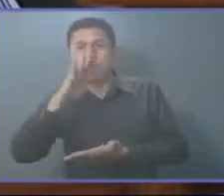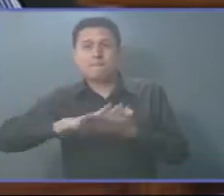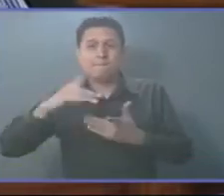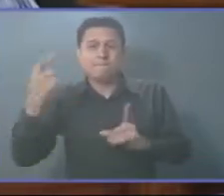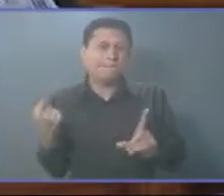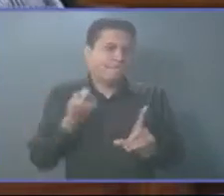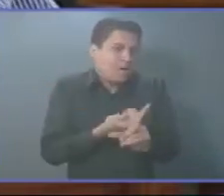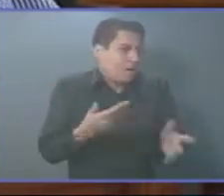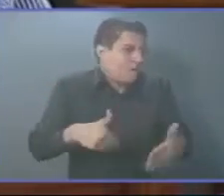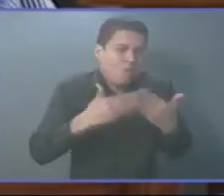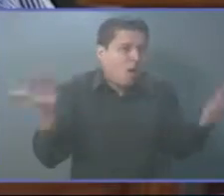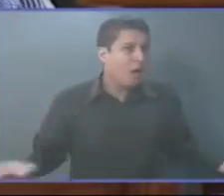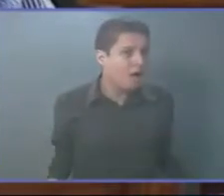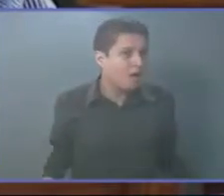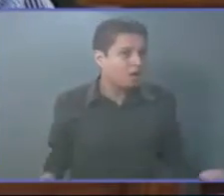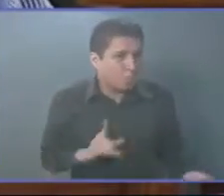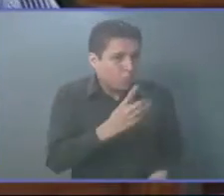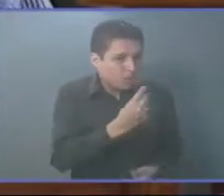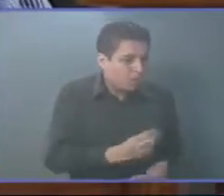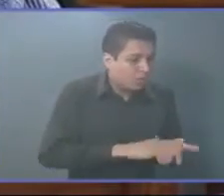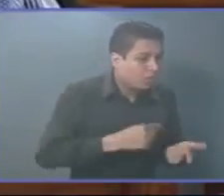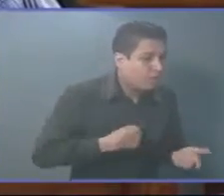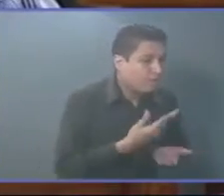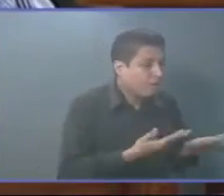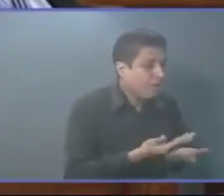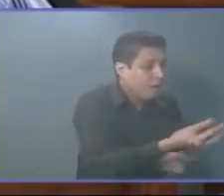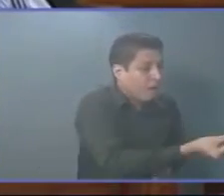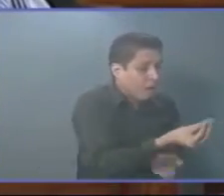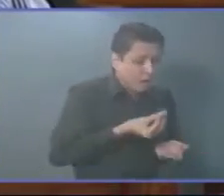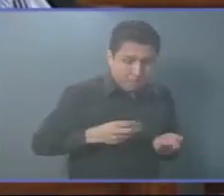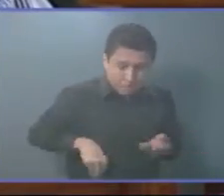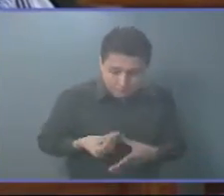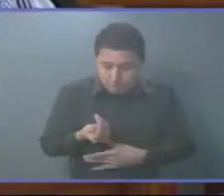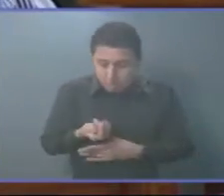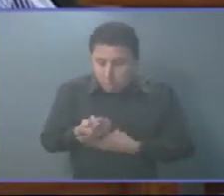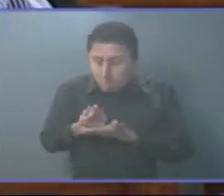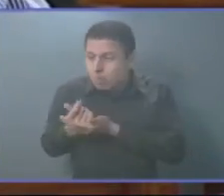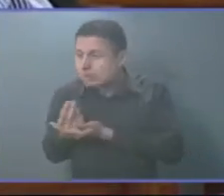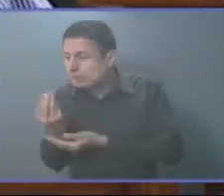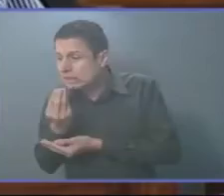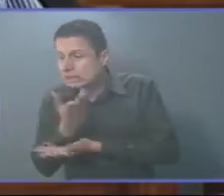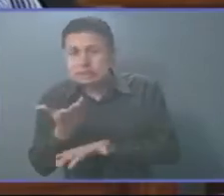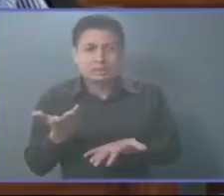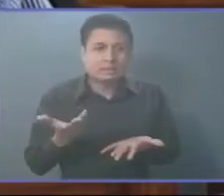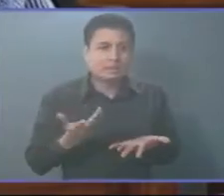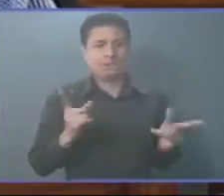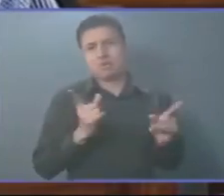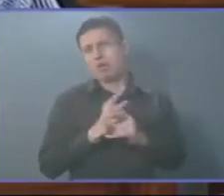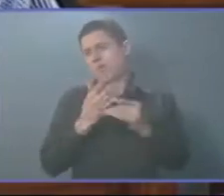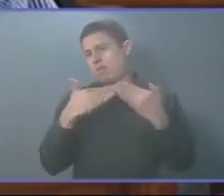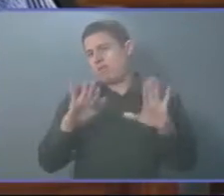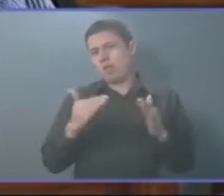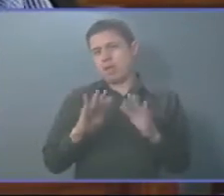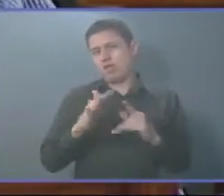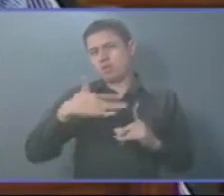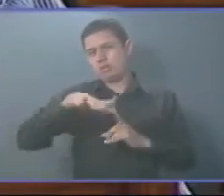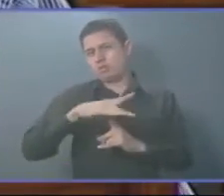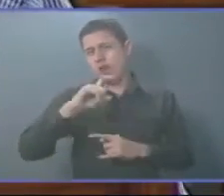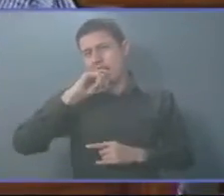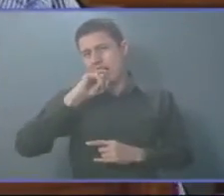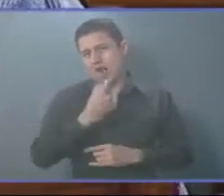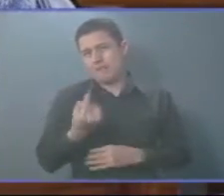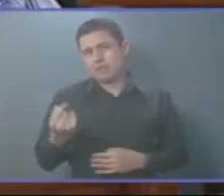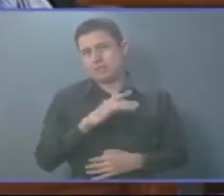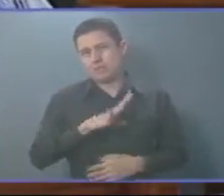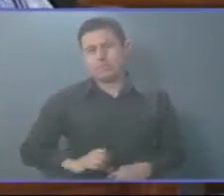de que querían que la misma ley le facultara al gobierno cambiar las fases que esta ley trae para